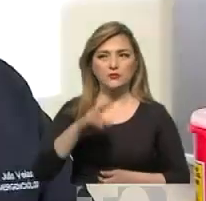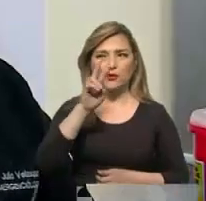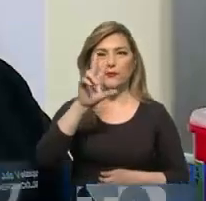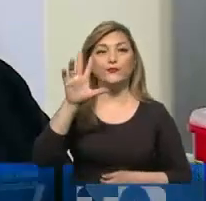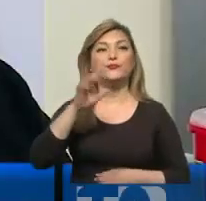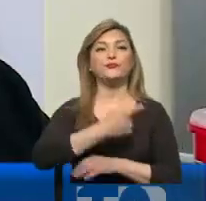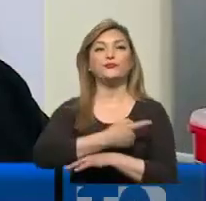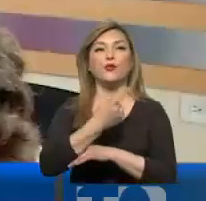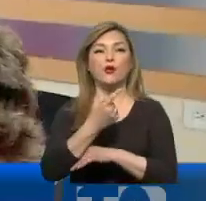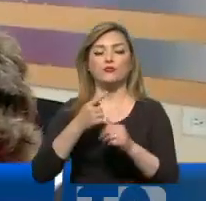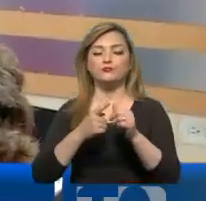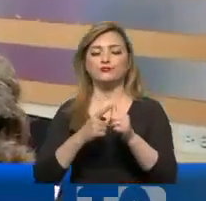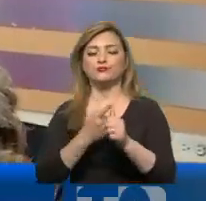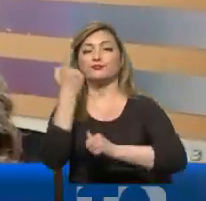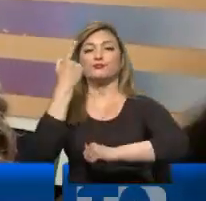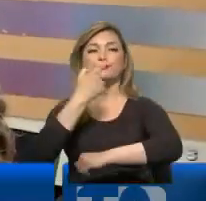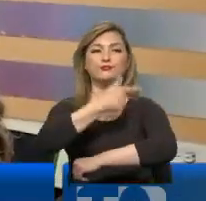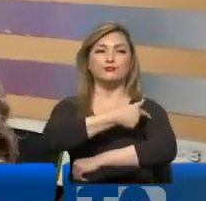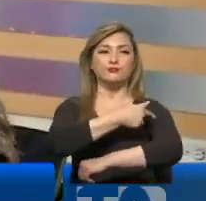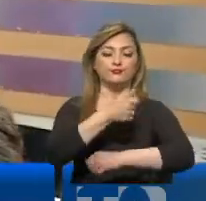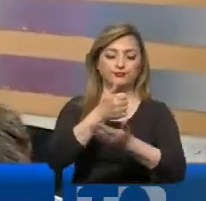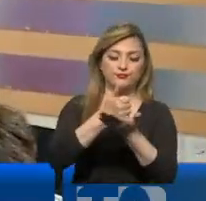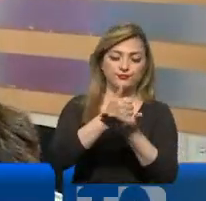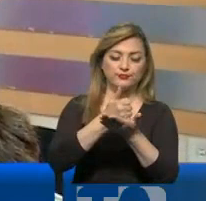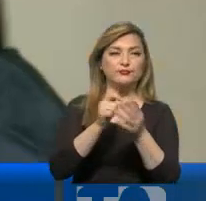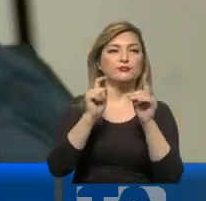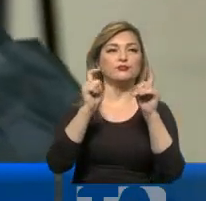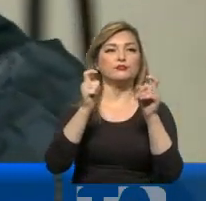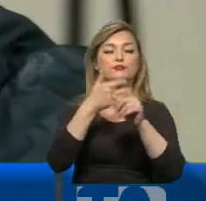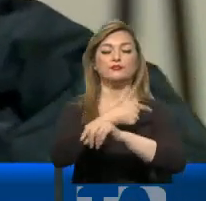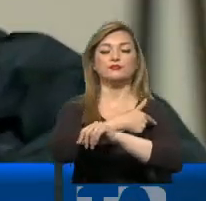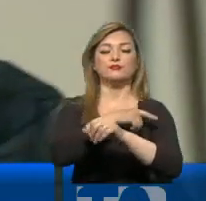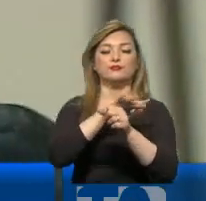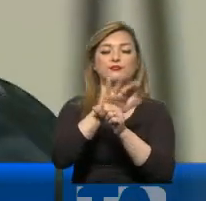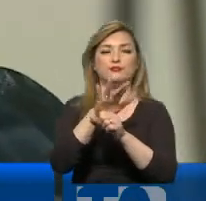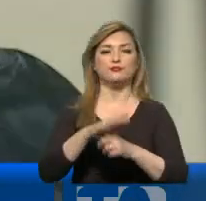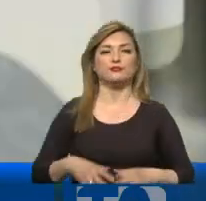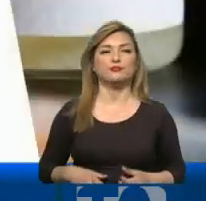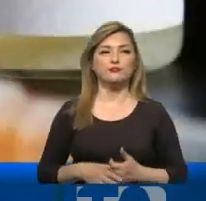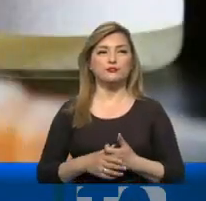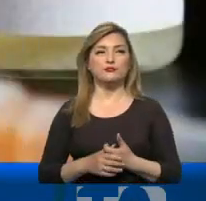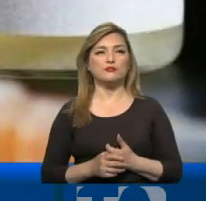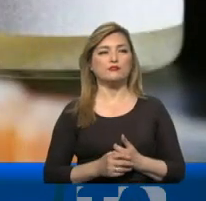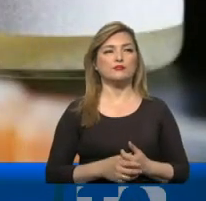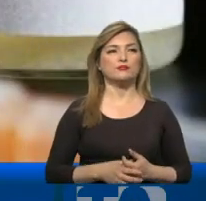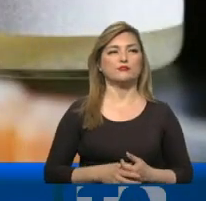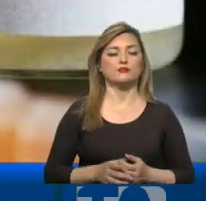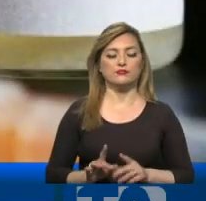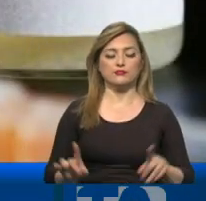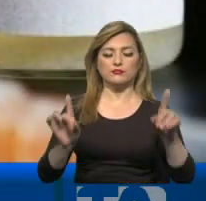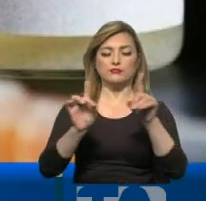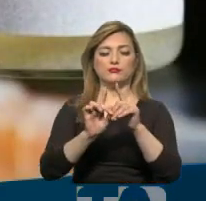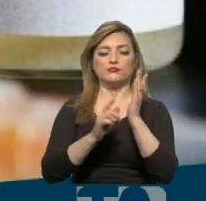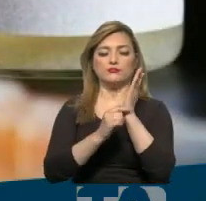23 días después de haber iniciado en el país la fase piloto de la campaña de vacunación contra el COVID-19, según datos del Ministerio de